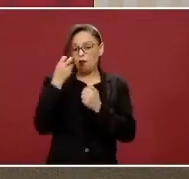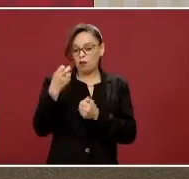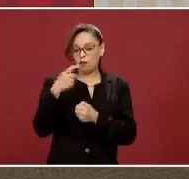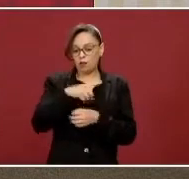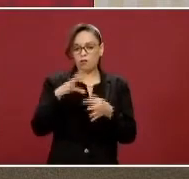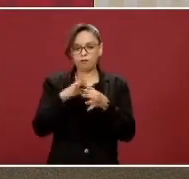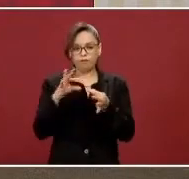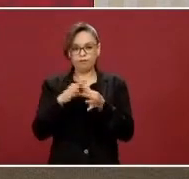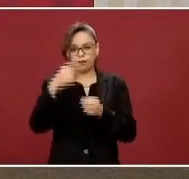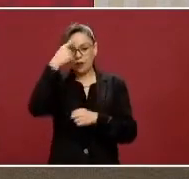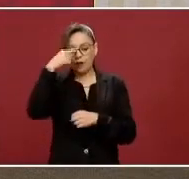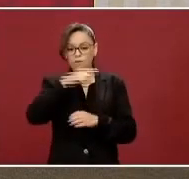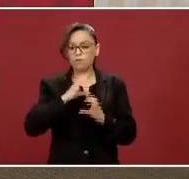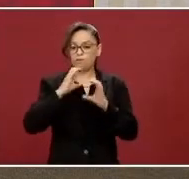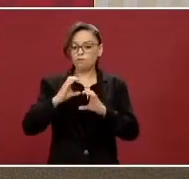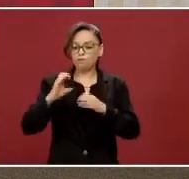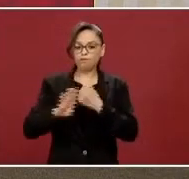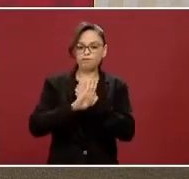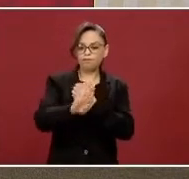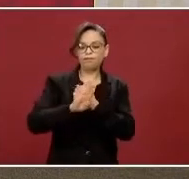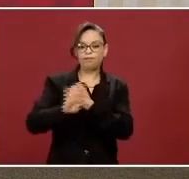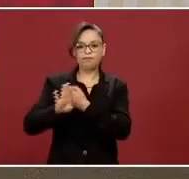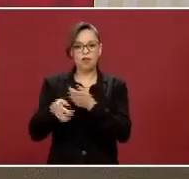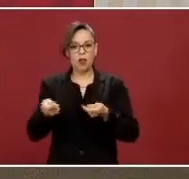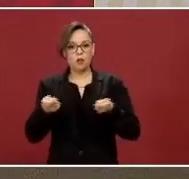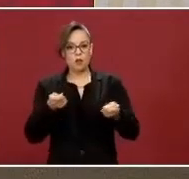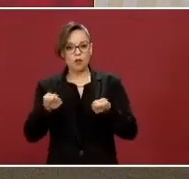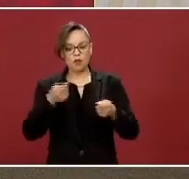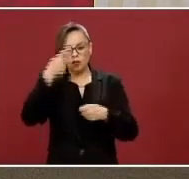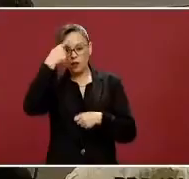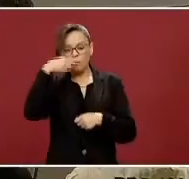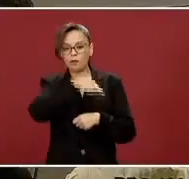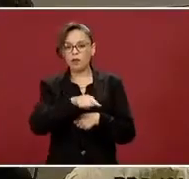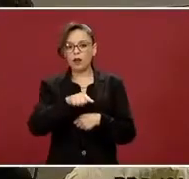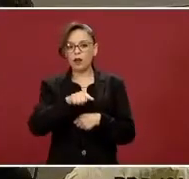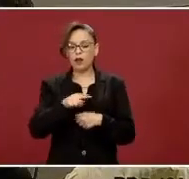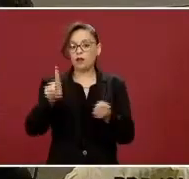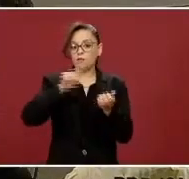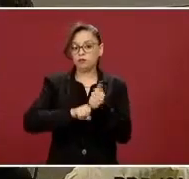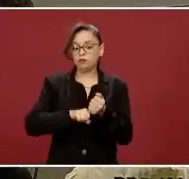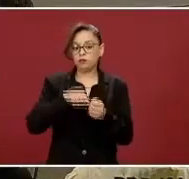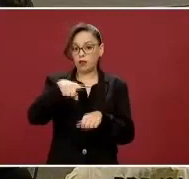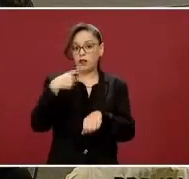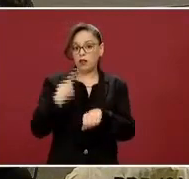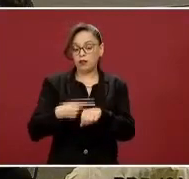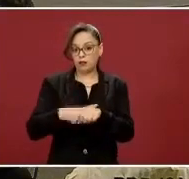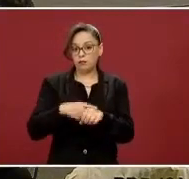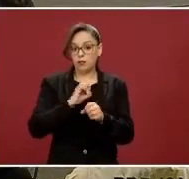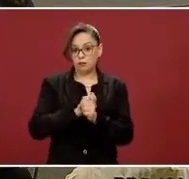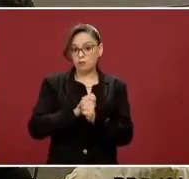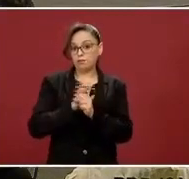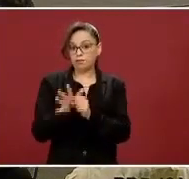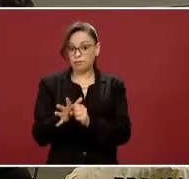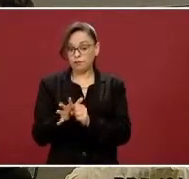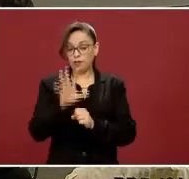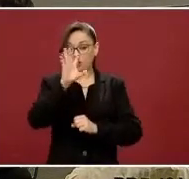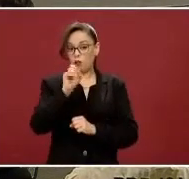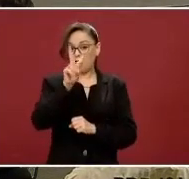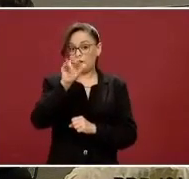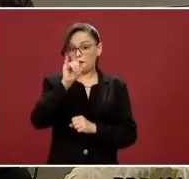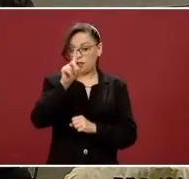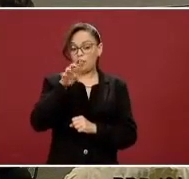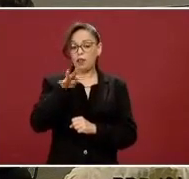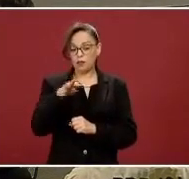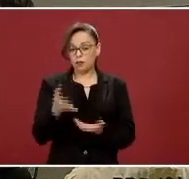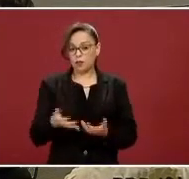deberán implementar para la mitigación y el control de los riesgos que implica la enfermedad por el virus SARS-CoV-2 COVID,